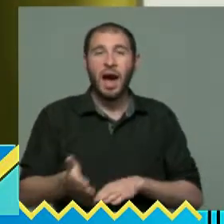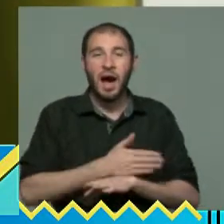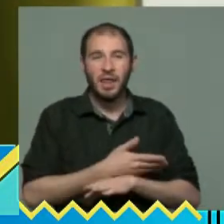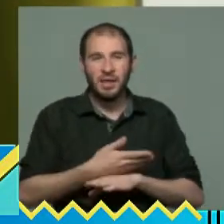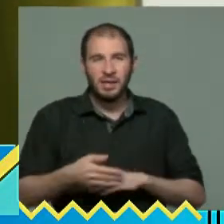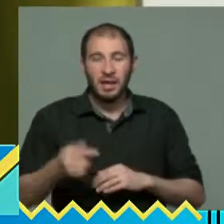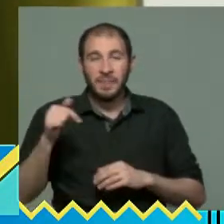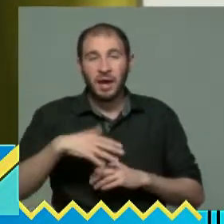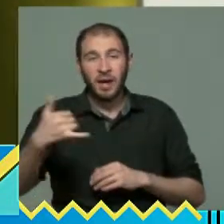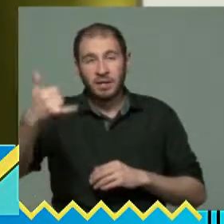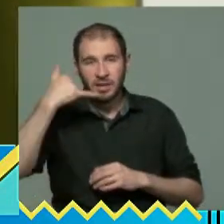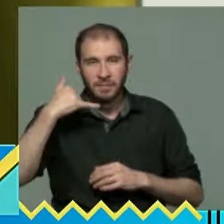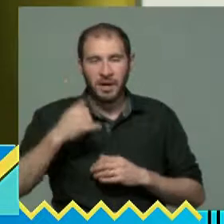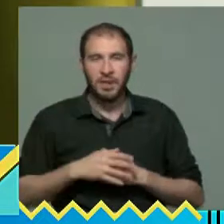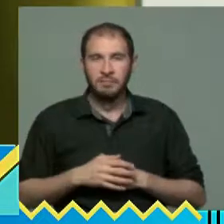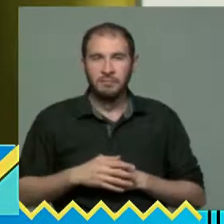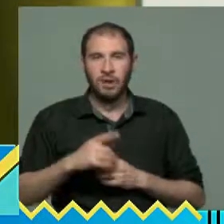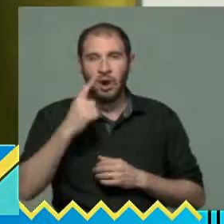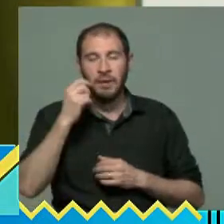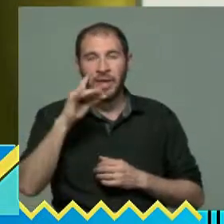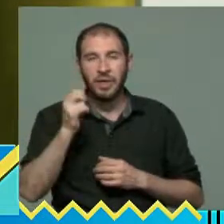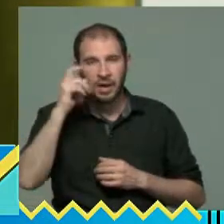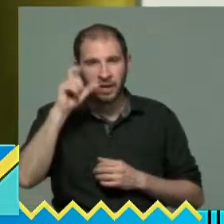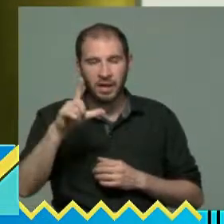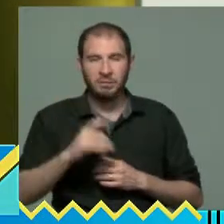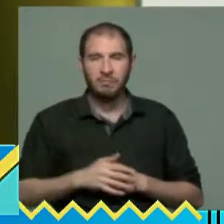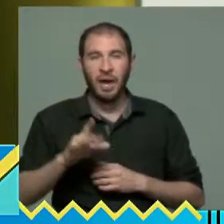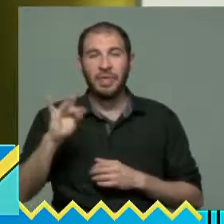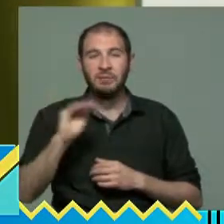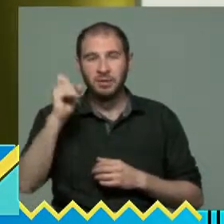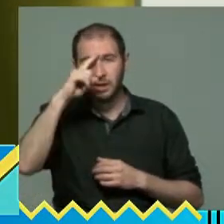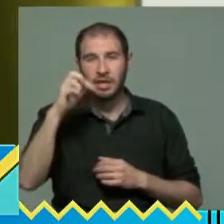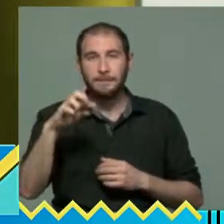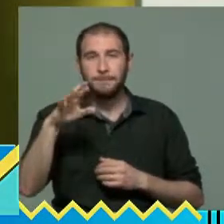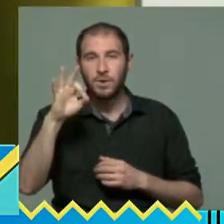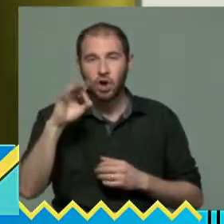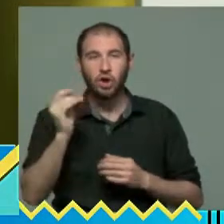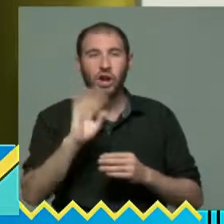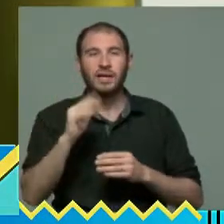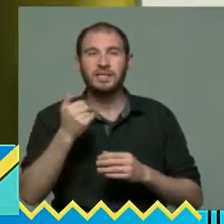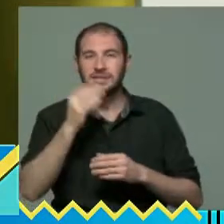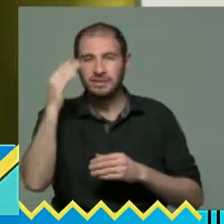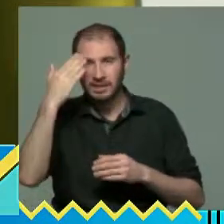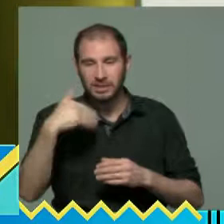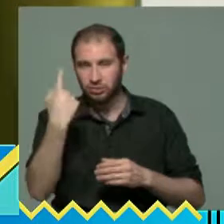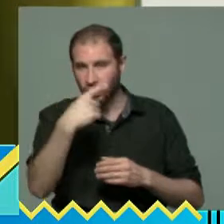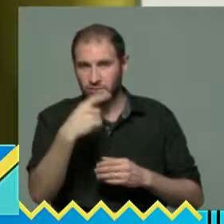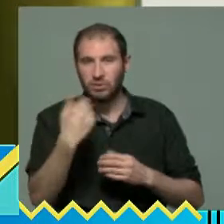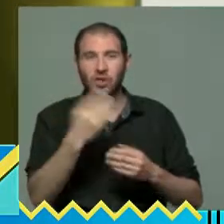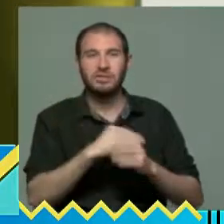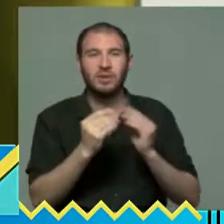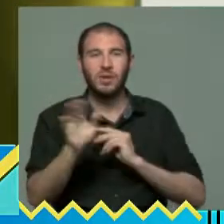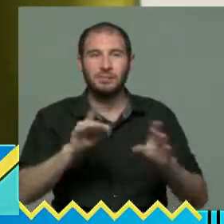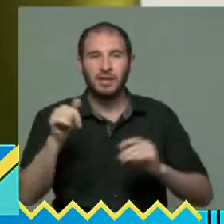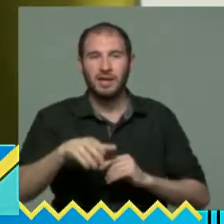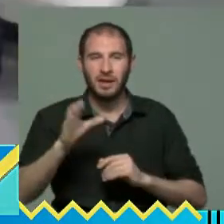continuar, tenemos justamente una llamada telefónica con Daniel Lipovetsky, es diputado nacional del PRO. ¿Qué tal, Daniel? Te saluda Gastón Lucero, Marcelo Sastre y con algunos invitados